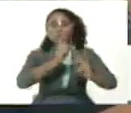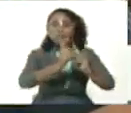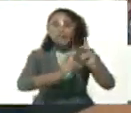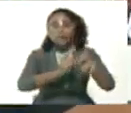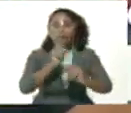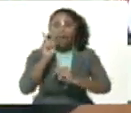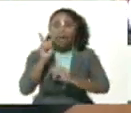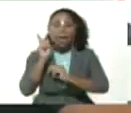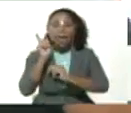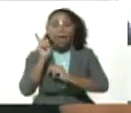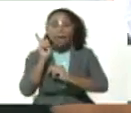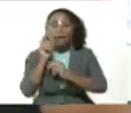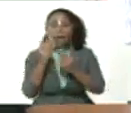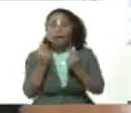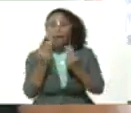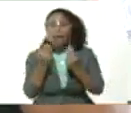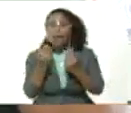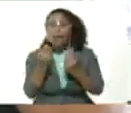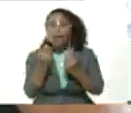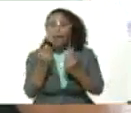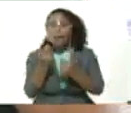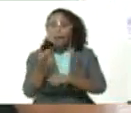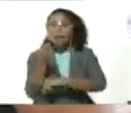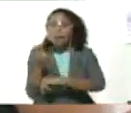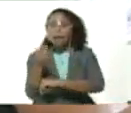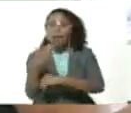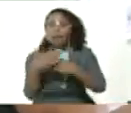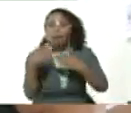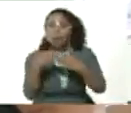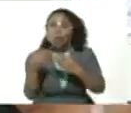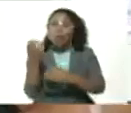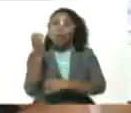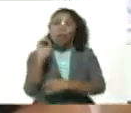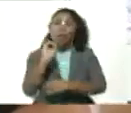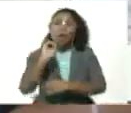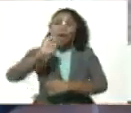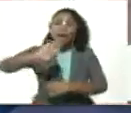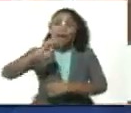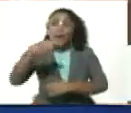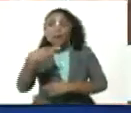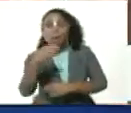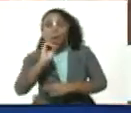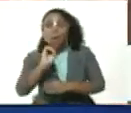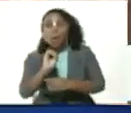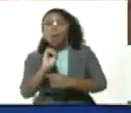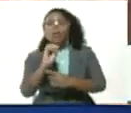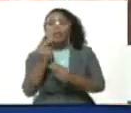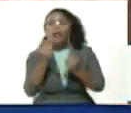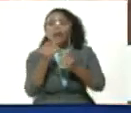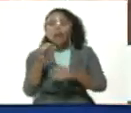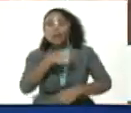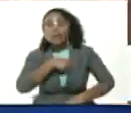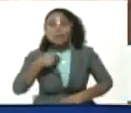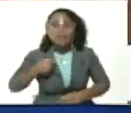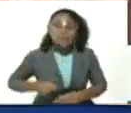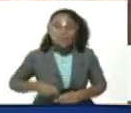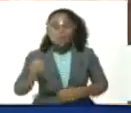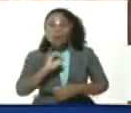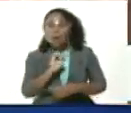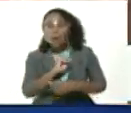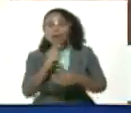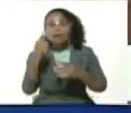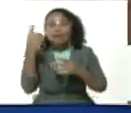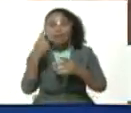con esos billullitos que entran en dólares, o en euros, o en yuanes, o en rublos, con ese